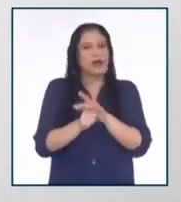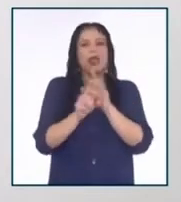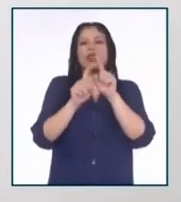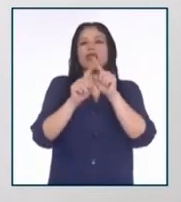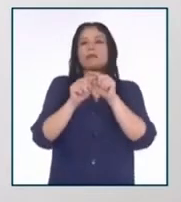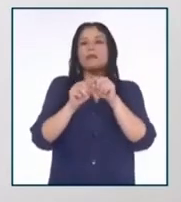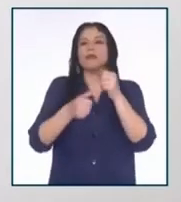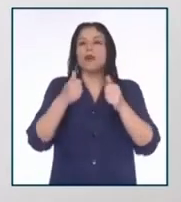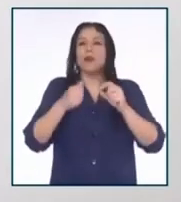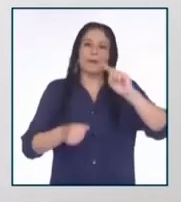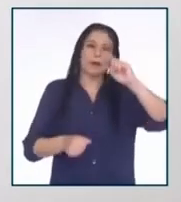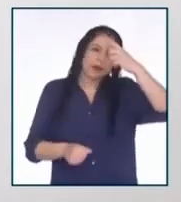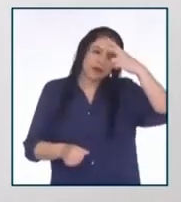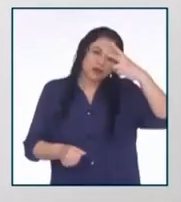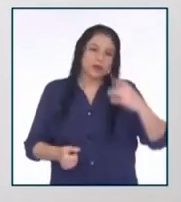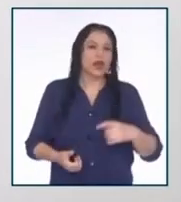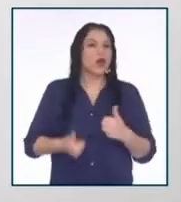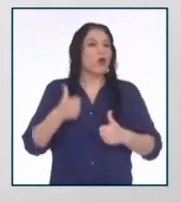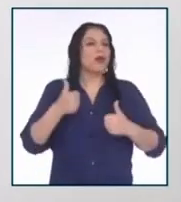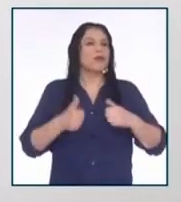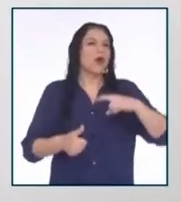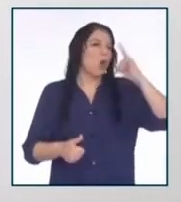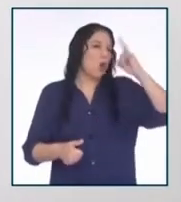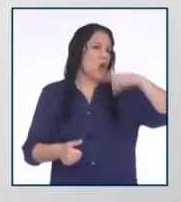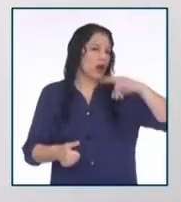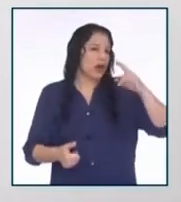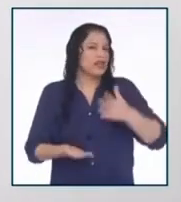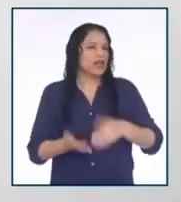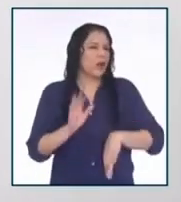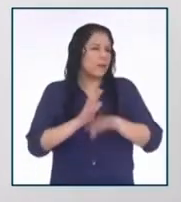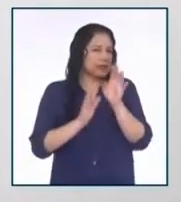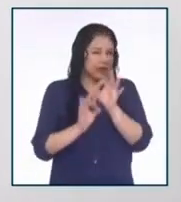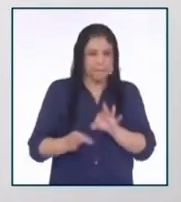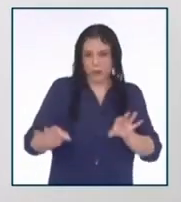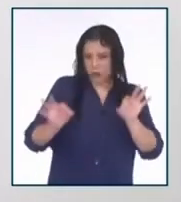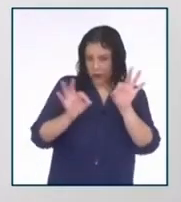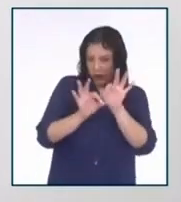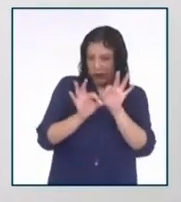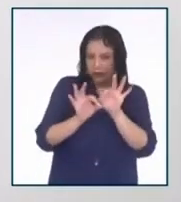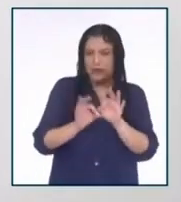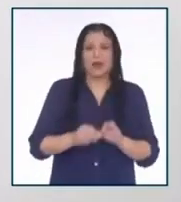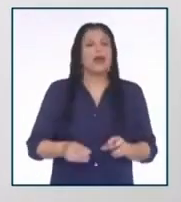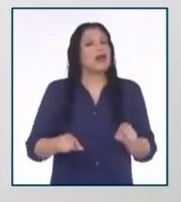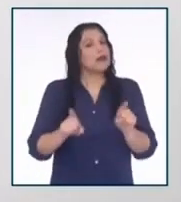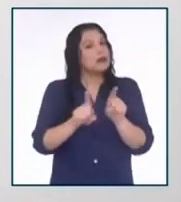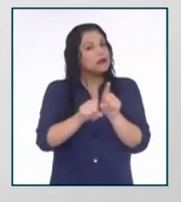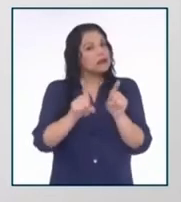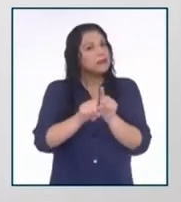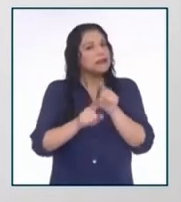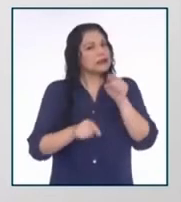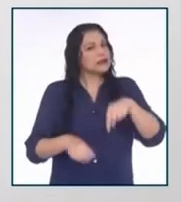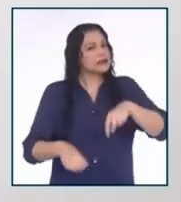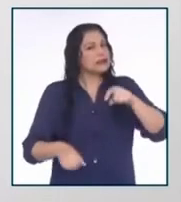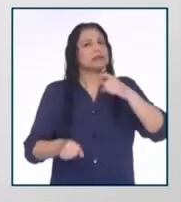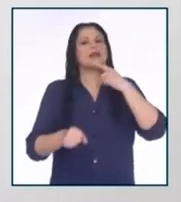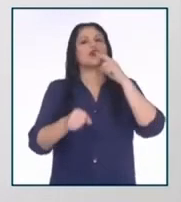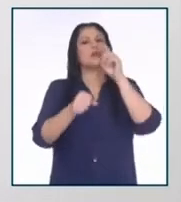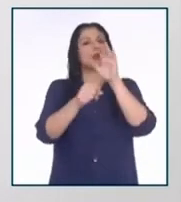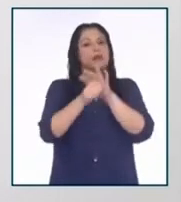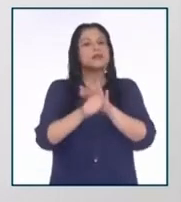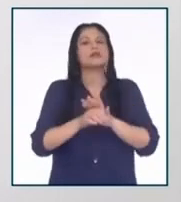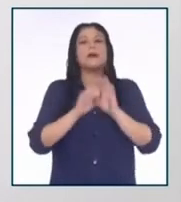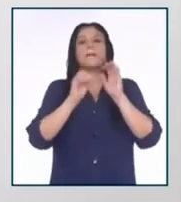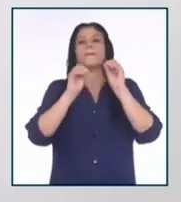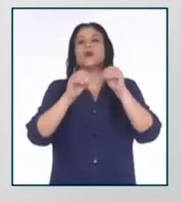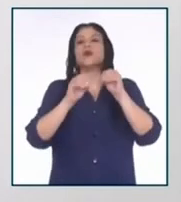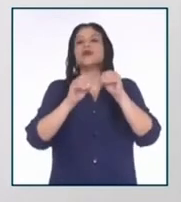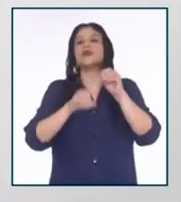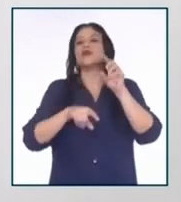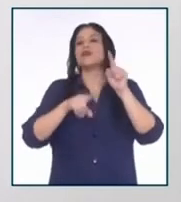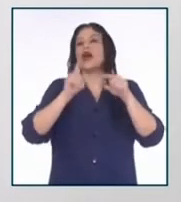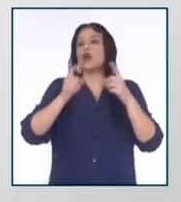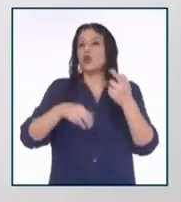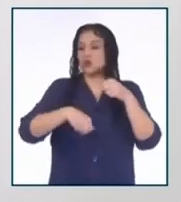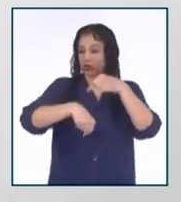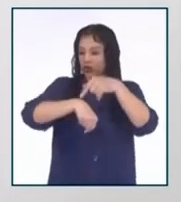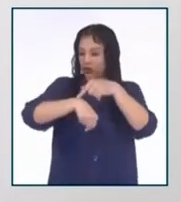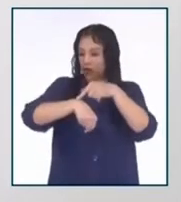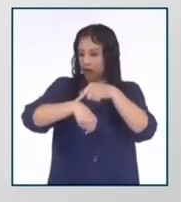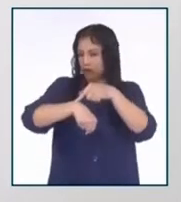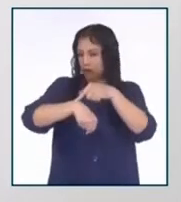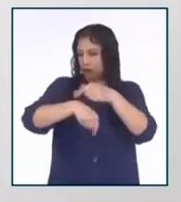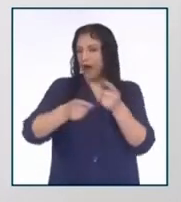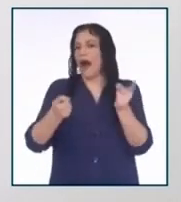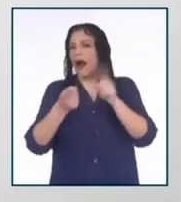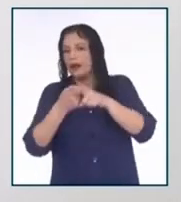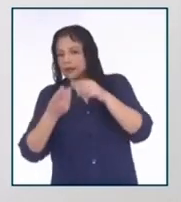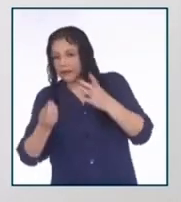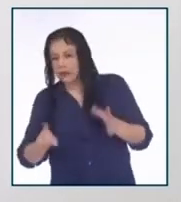la prioridad y urgencia en su atención. Y además, deben comprometerse colocando algunos plazos